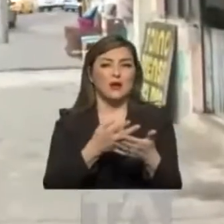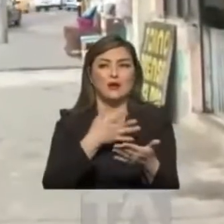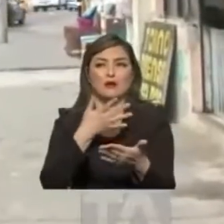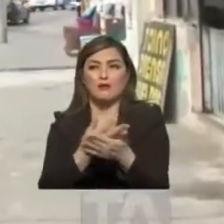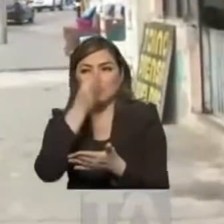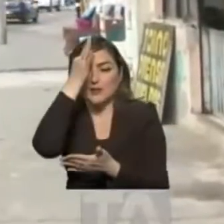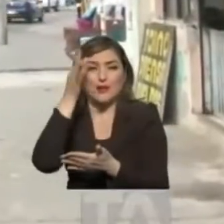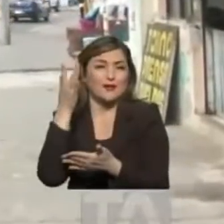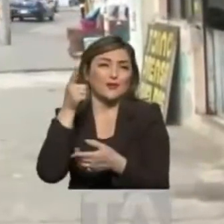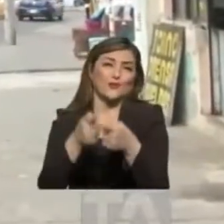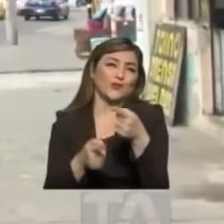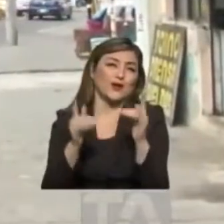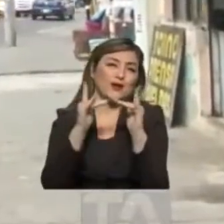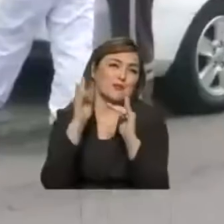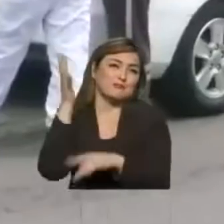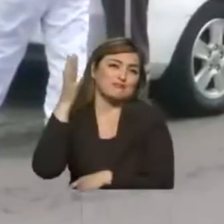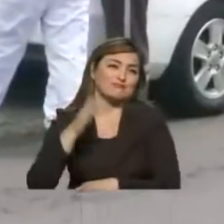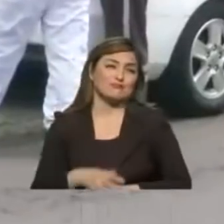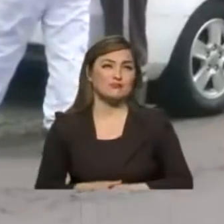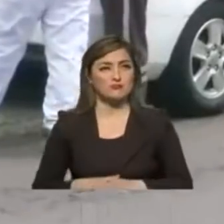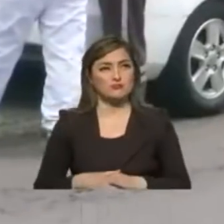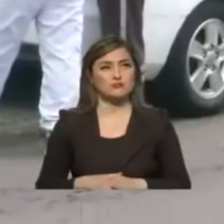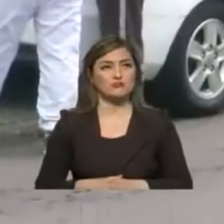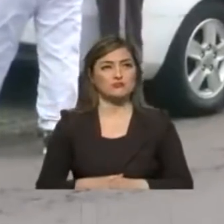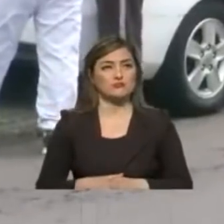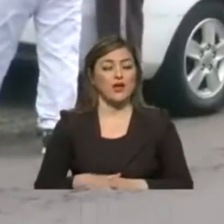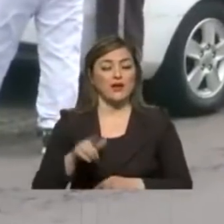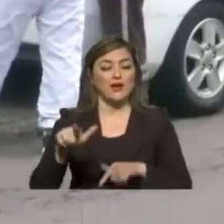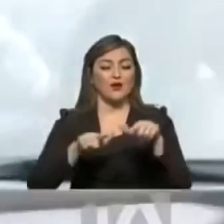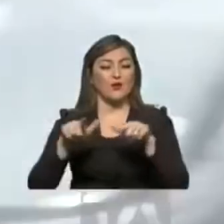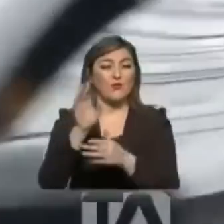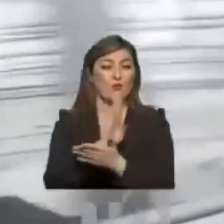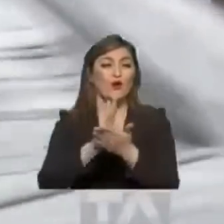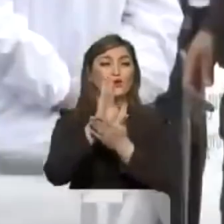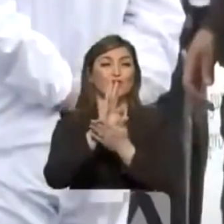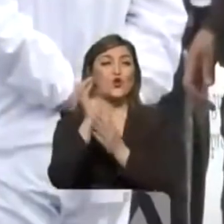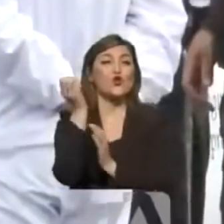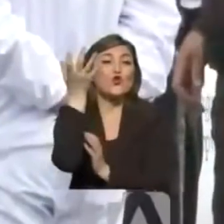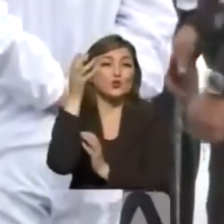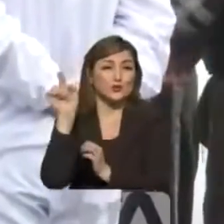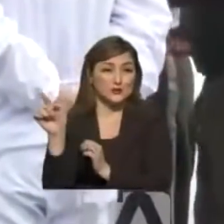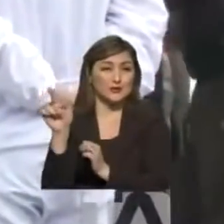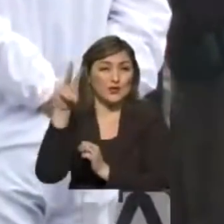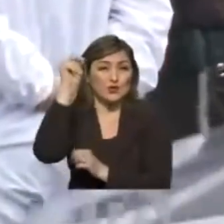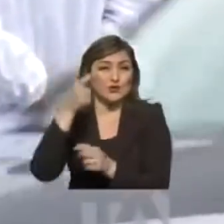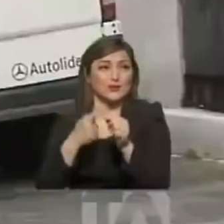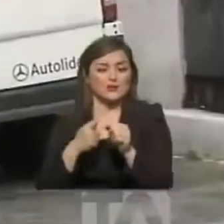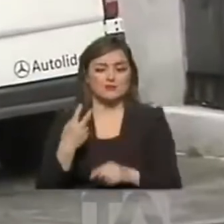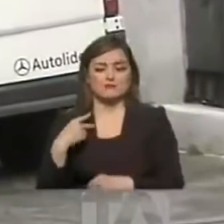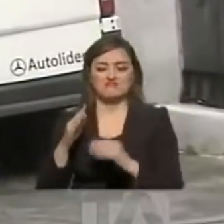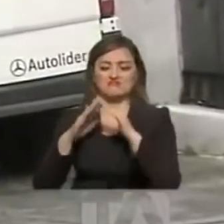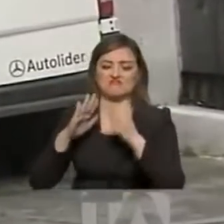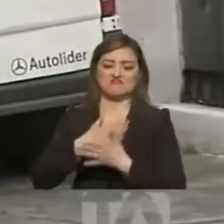La tranquilidad de los moradores del sector de la luz en el norte de Quito se vio alterada de un momento a otro cuando miembros de la Policía